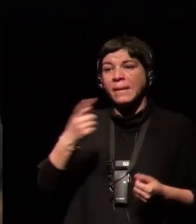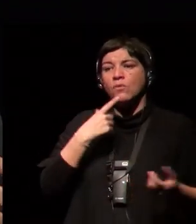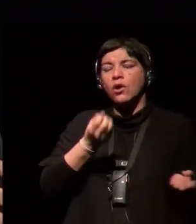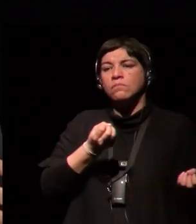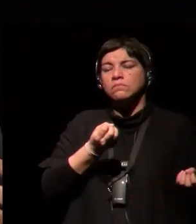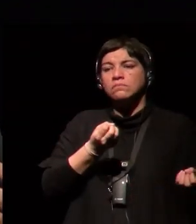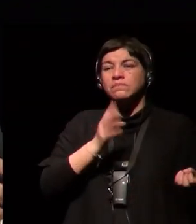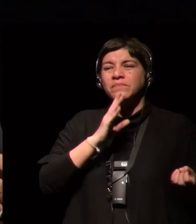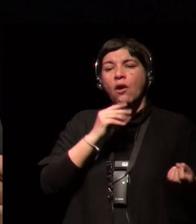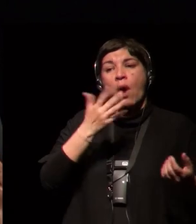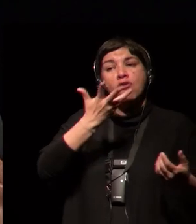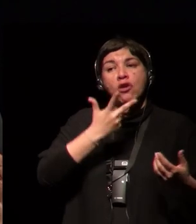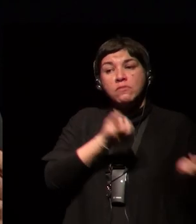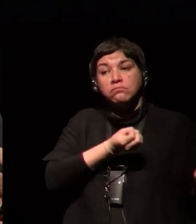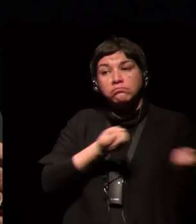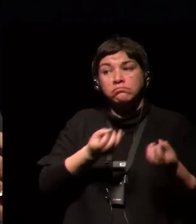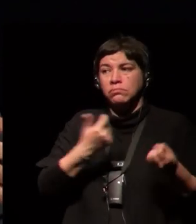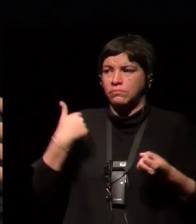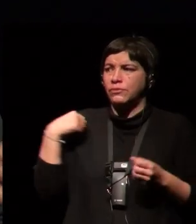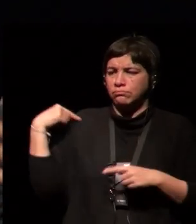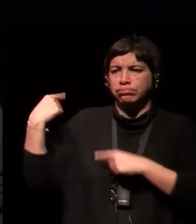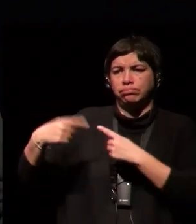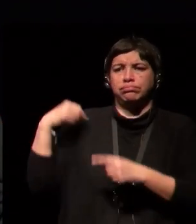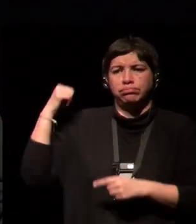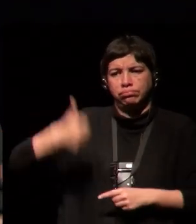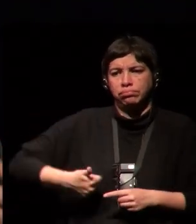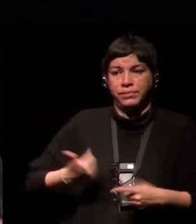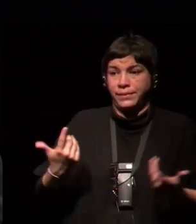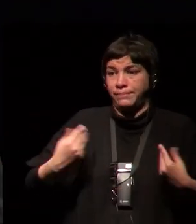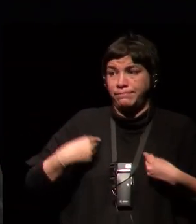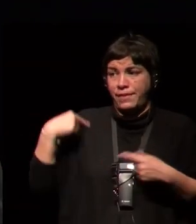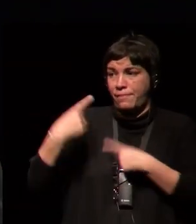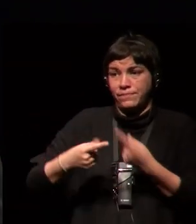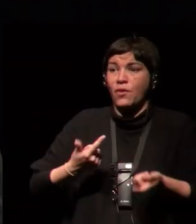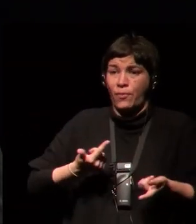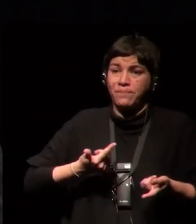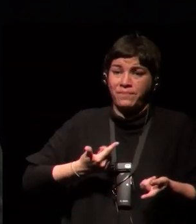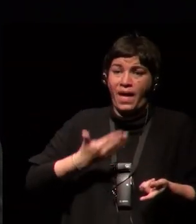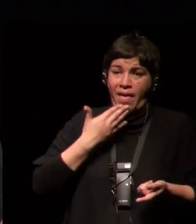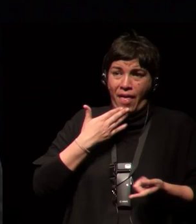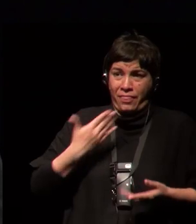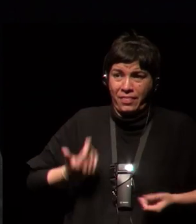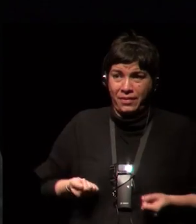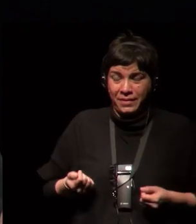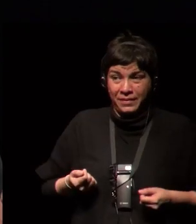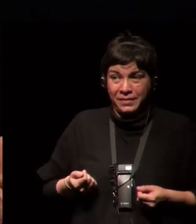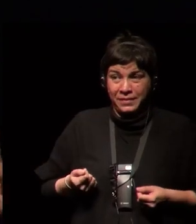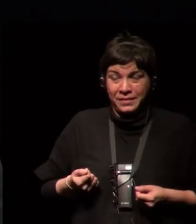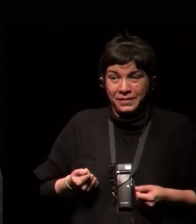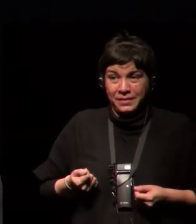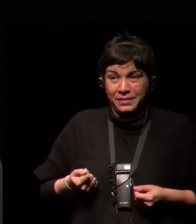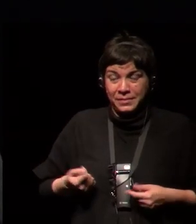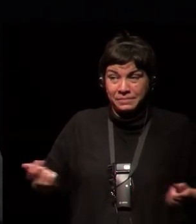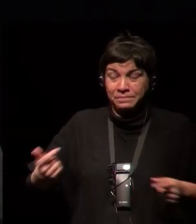muchos años haciendo esto, es el trabajo de toda una vida, tengo ya muchos años y nosotros llevamos como nuestra labor